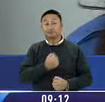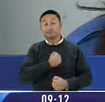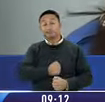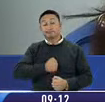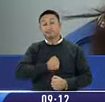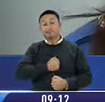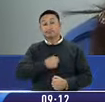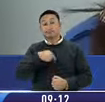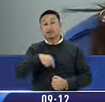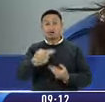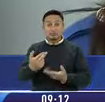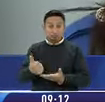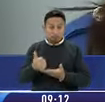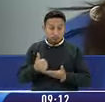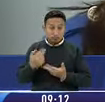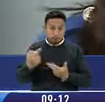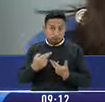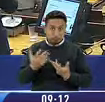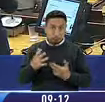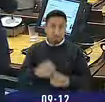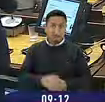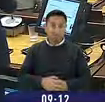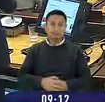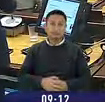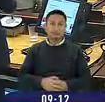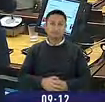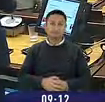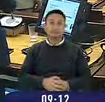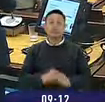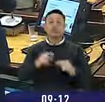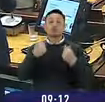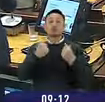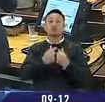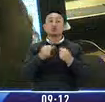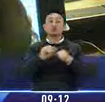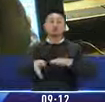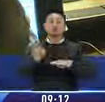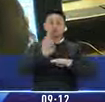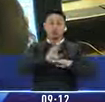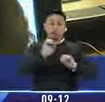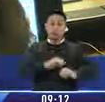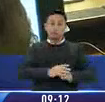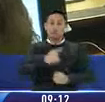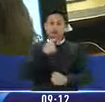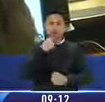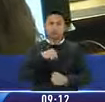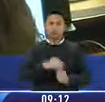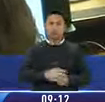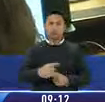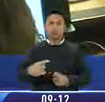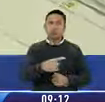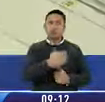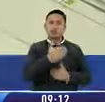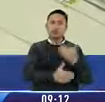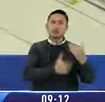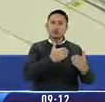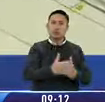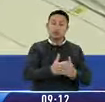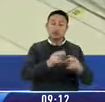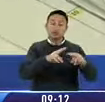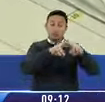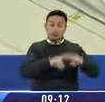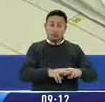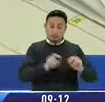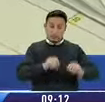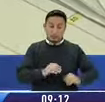no tenemos respuestas en cuanto a seguridad. Varias bancadas de la Asamblea también anunciaron eventuales procesos de